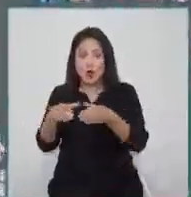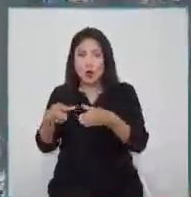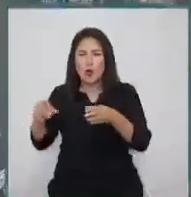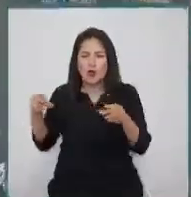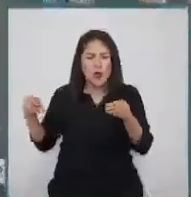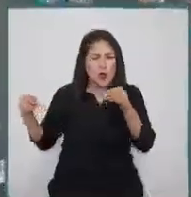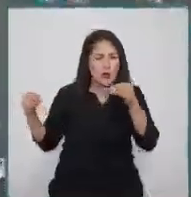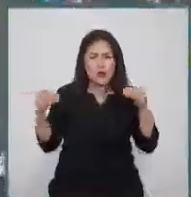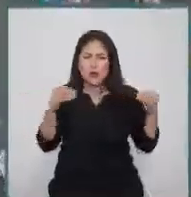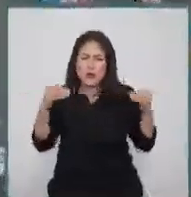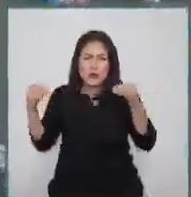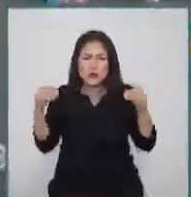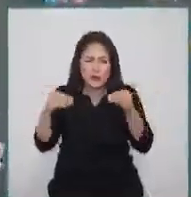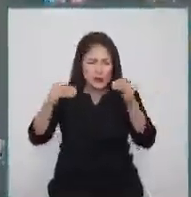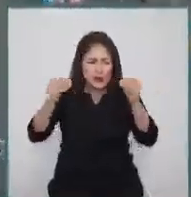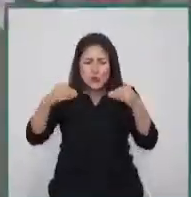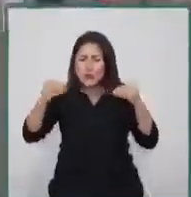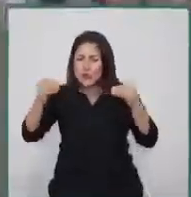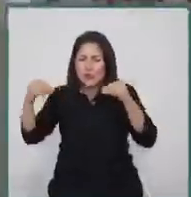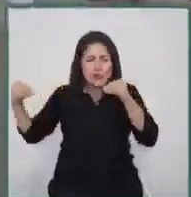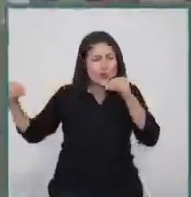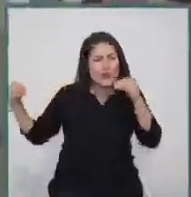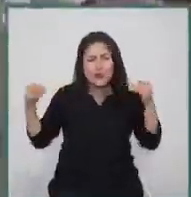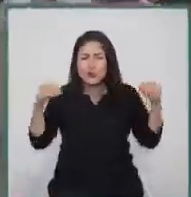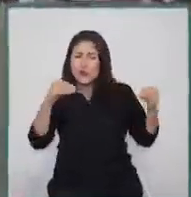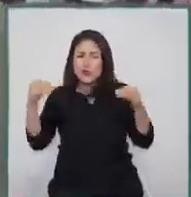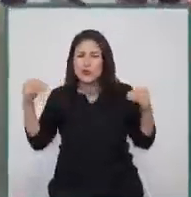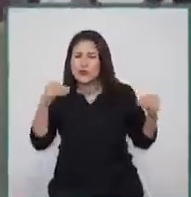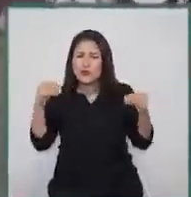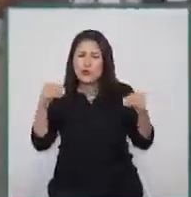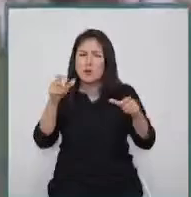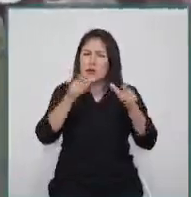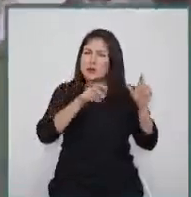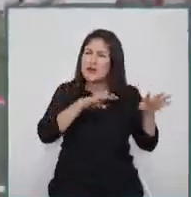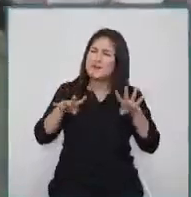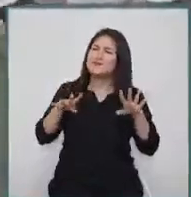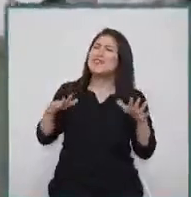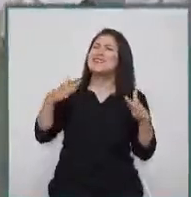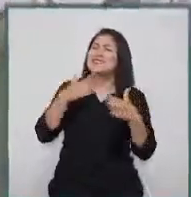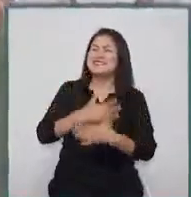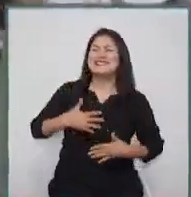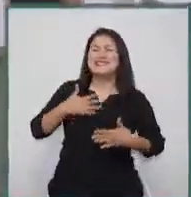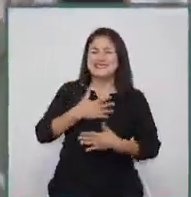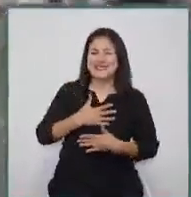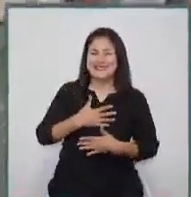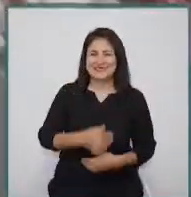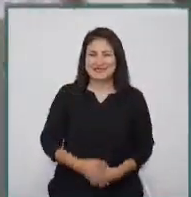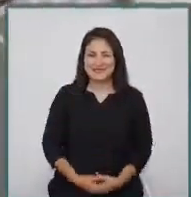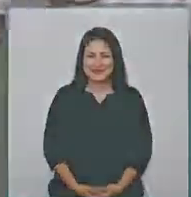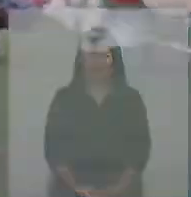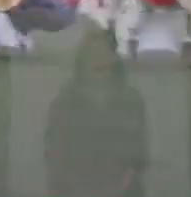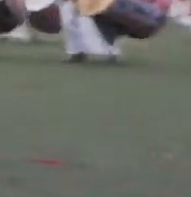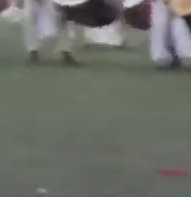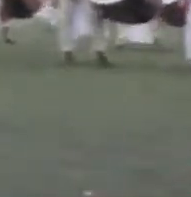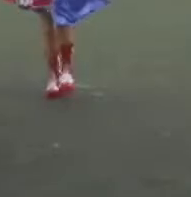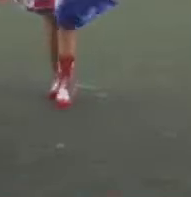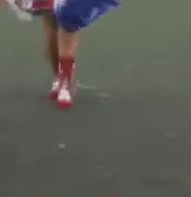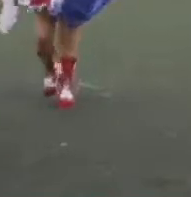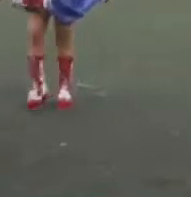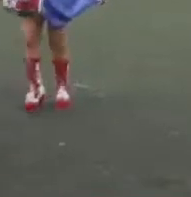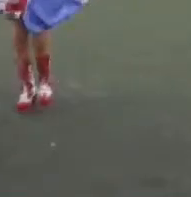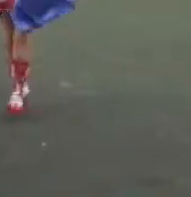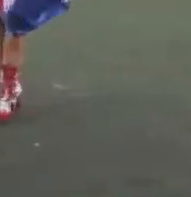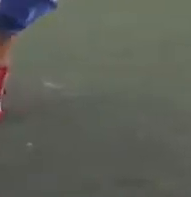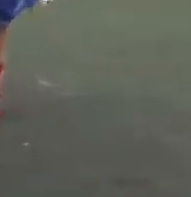se encuentran en ambas facciones, deleitando con el sonido de los sicus, antaras o zampoñas.